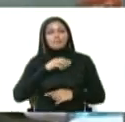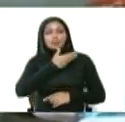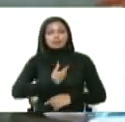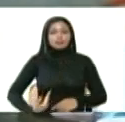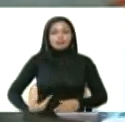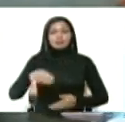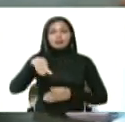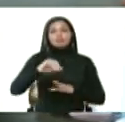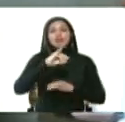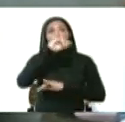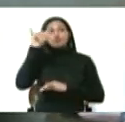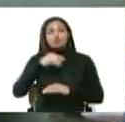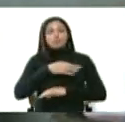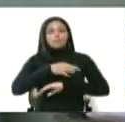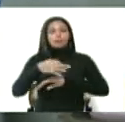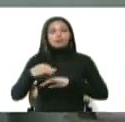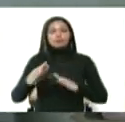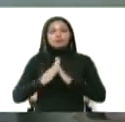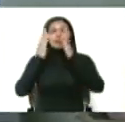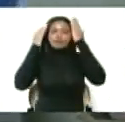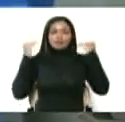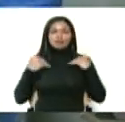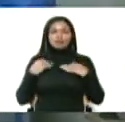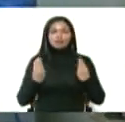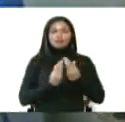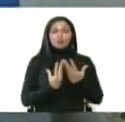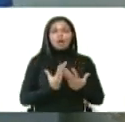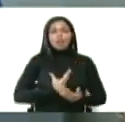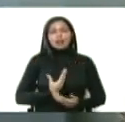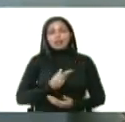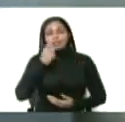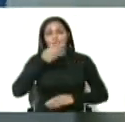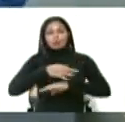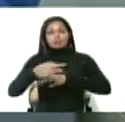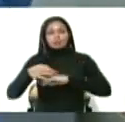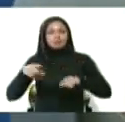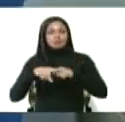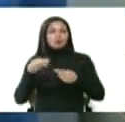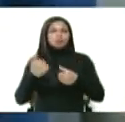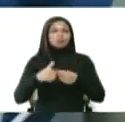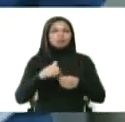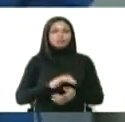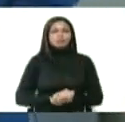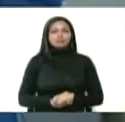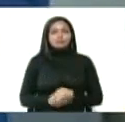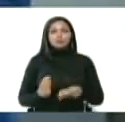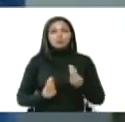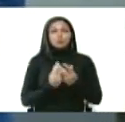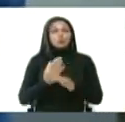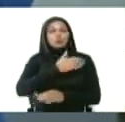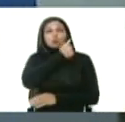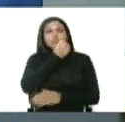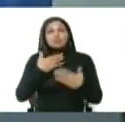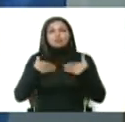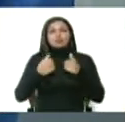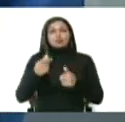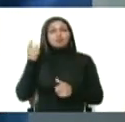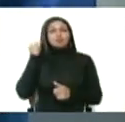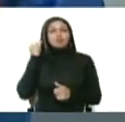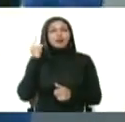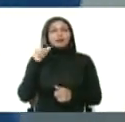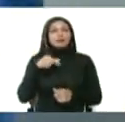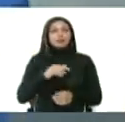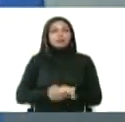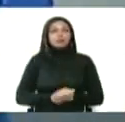Estamos en el estado Zulia, municipio San Francisco, con el alcalde del municipio, Irene Arrieta, también acompañado a la Autoridad Única de Salud, la doctora Mayra